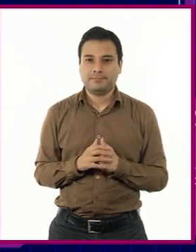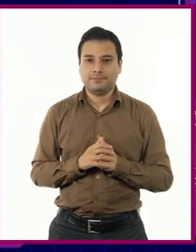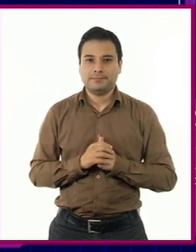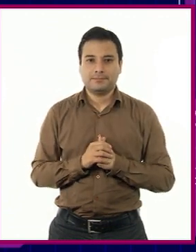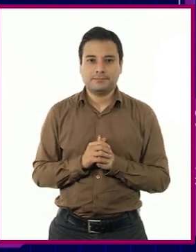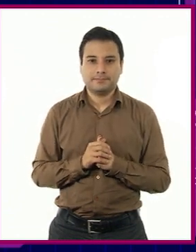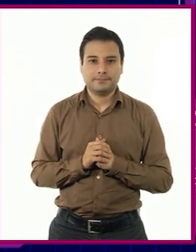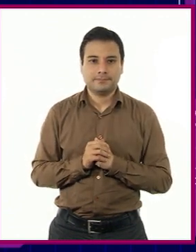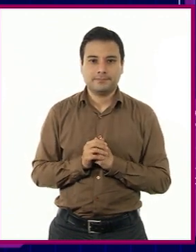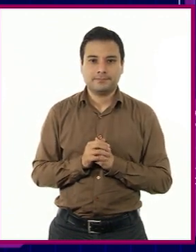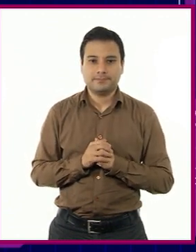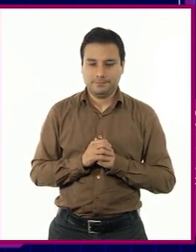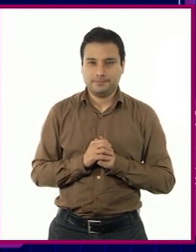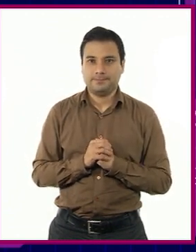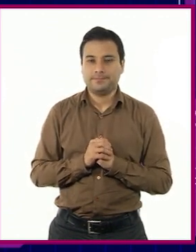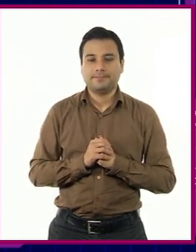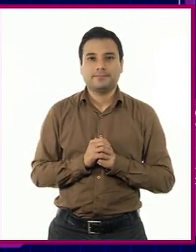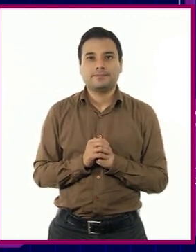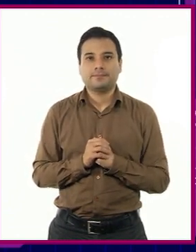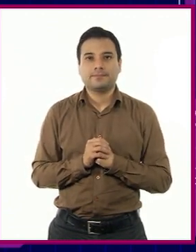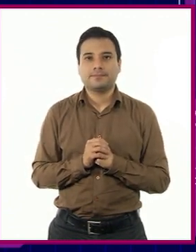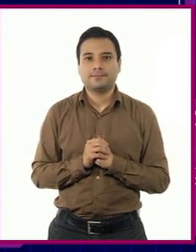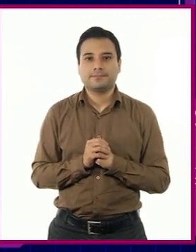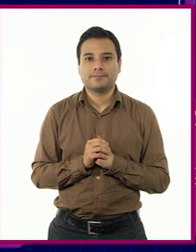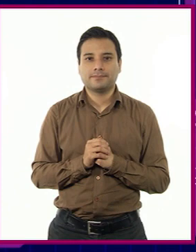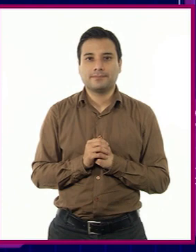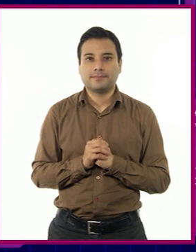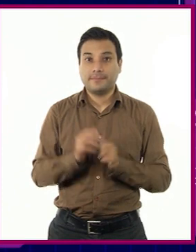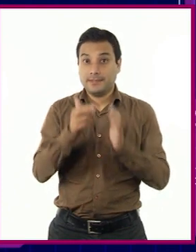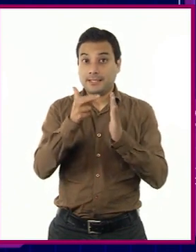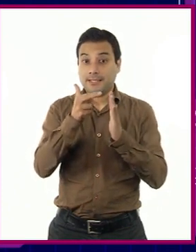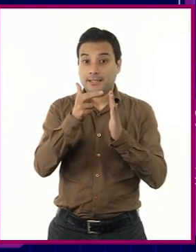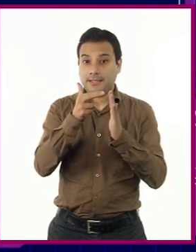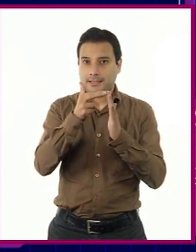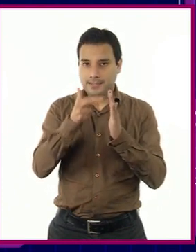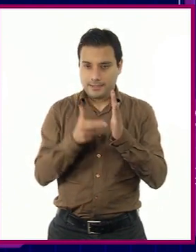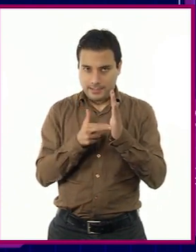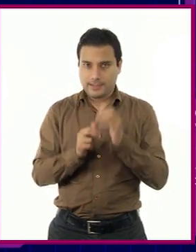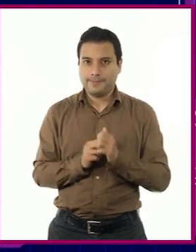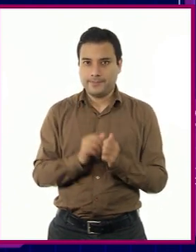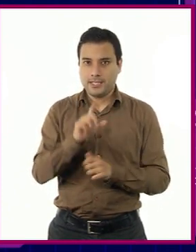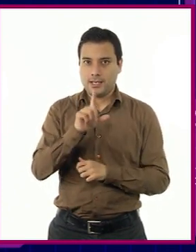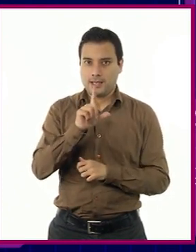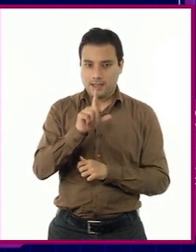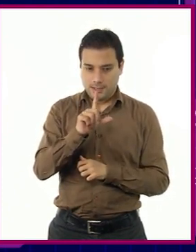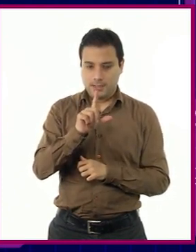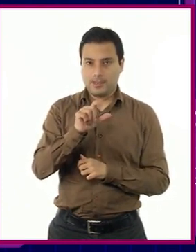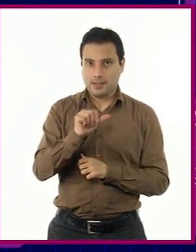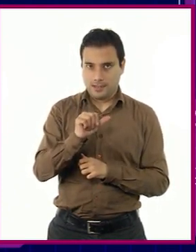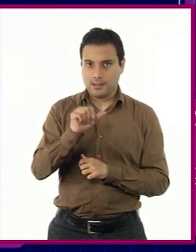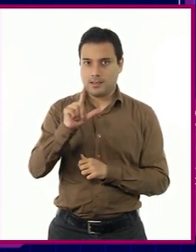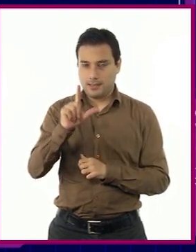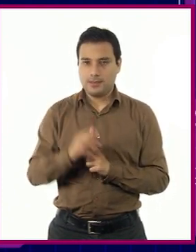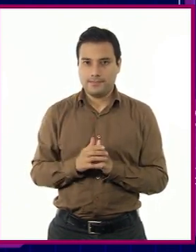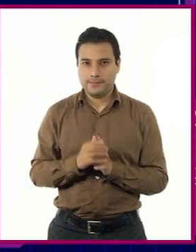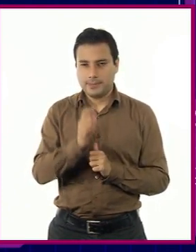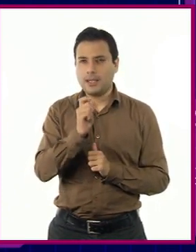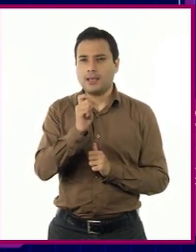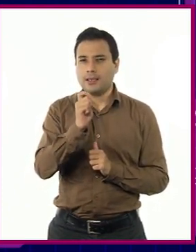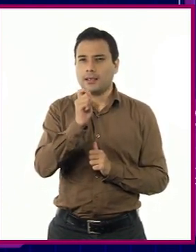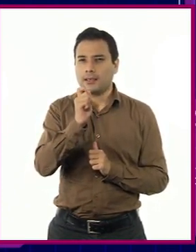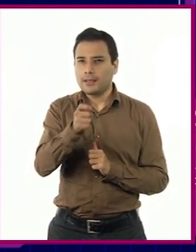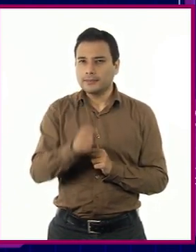ellos respectivamente iguales. Criterio lado, ángulo, lado. 2 triángulos